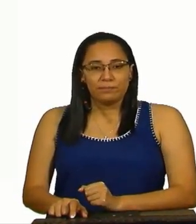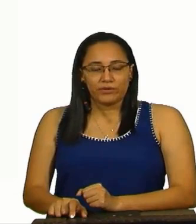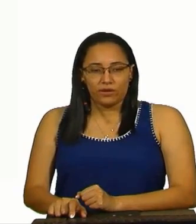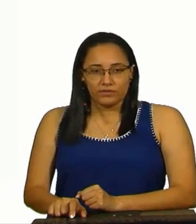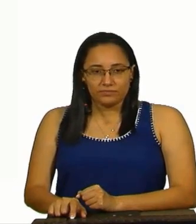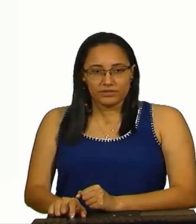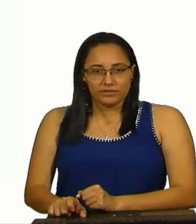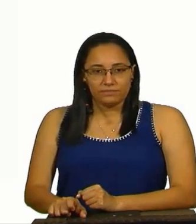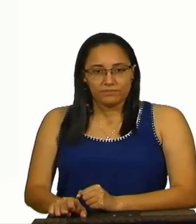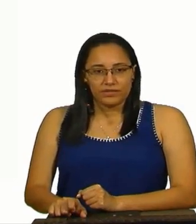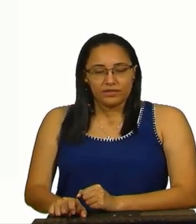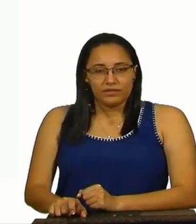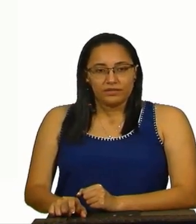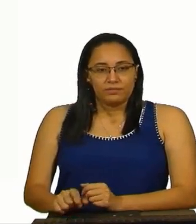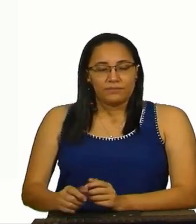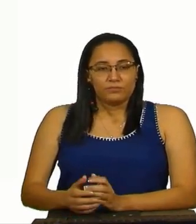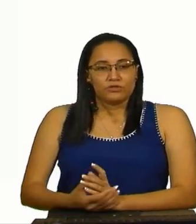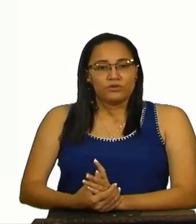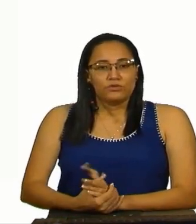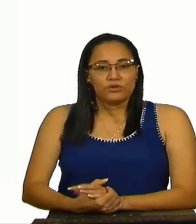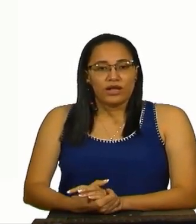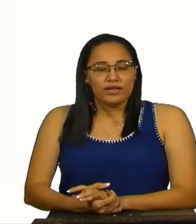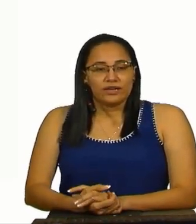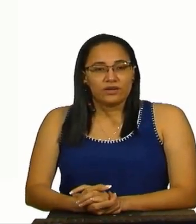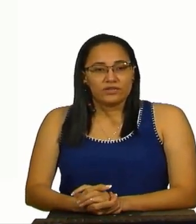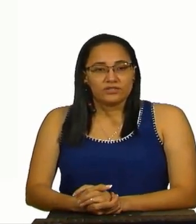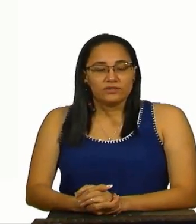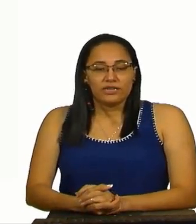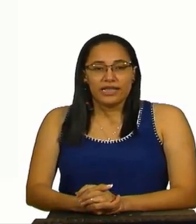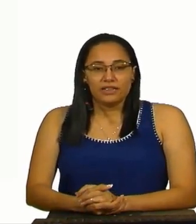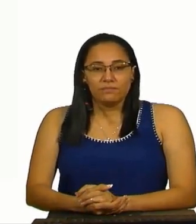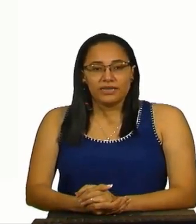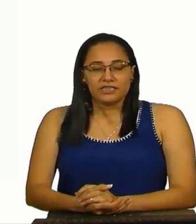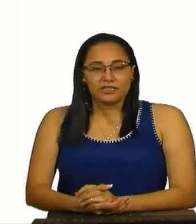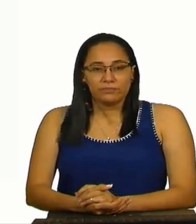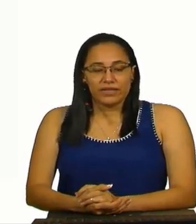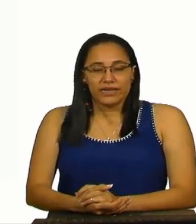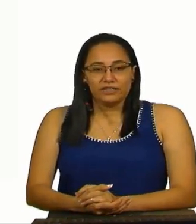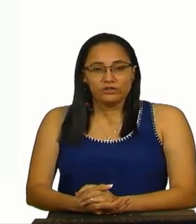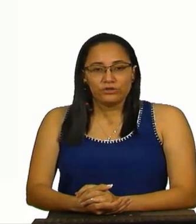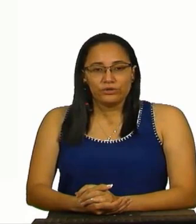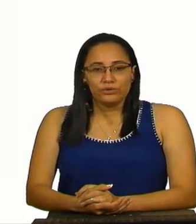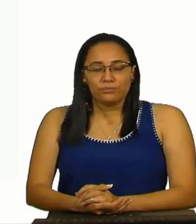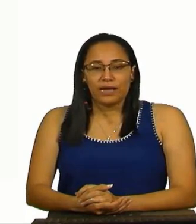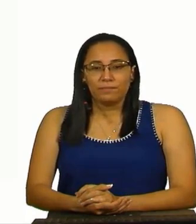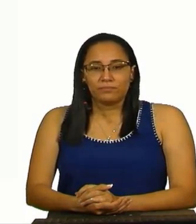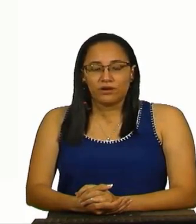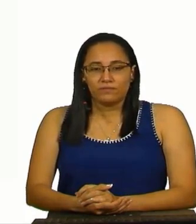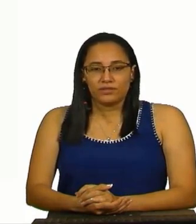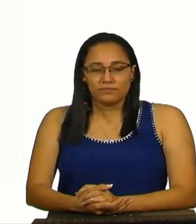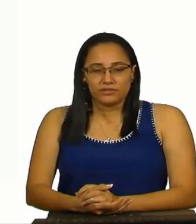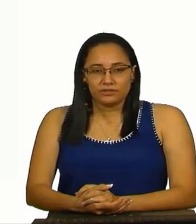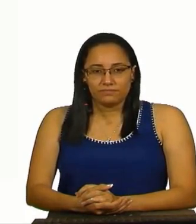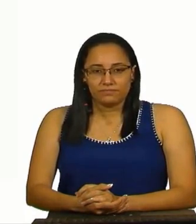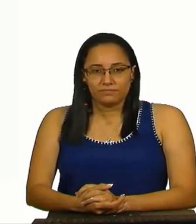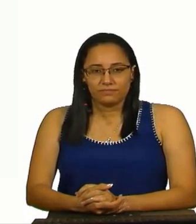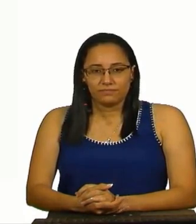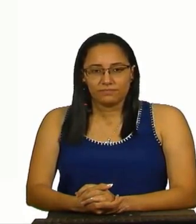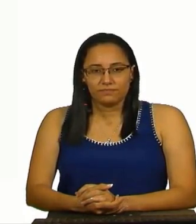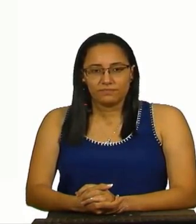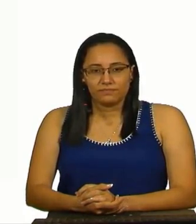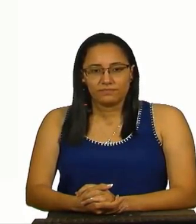you my problems. Vamos todos juntos a leer la oración. Let me explain to you my problems.